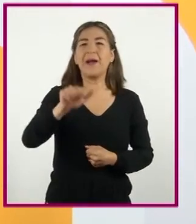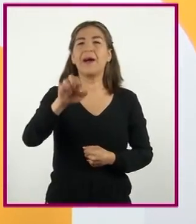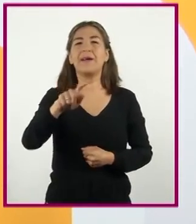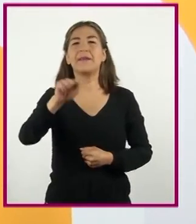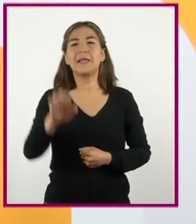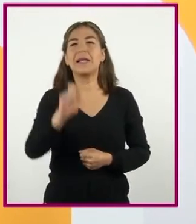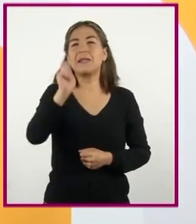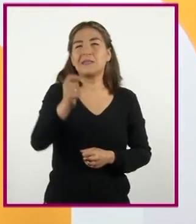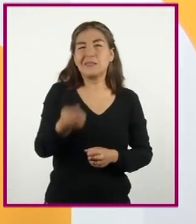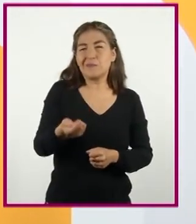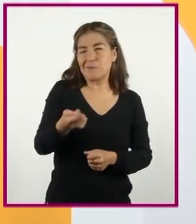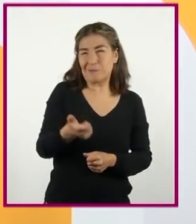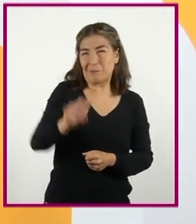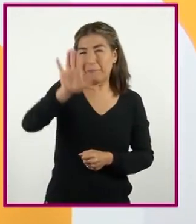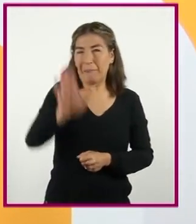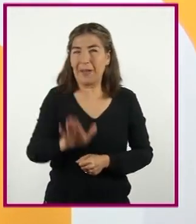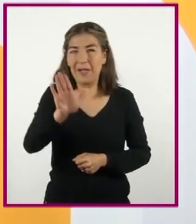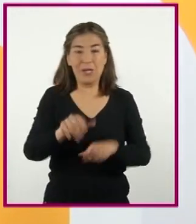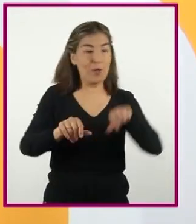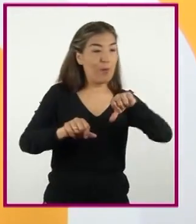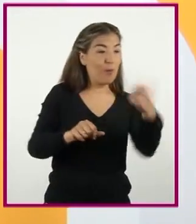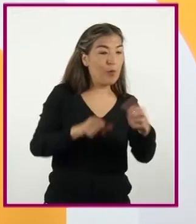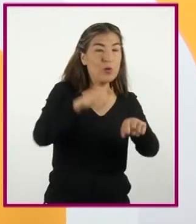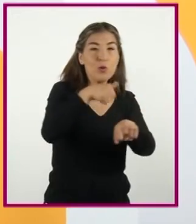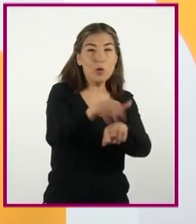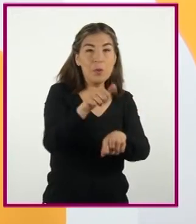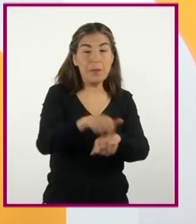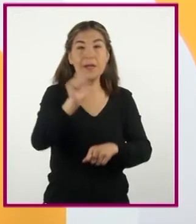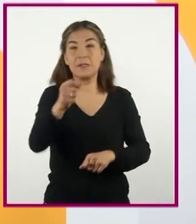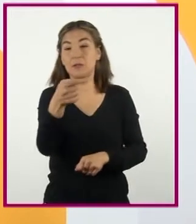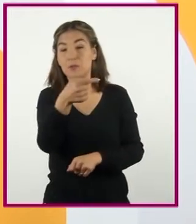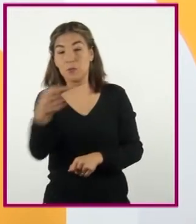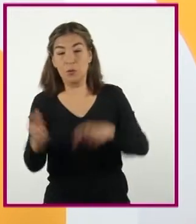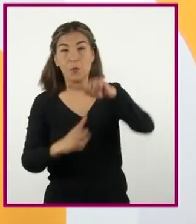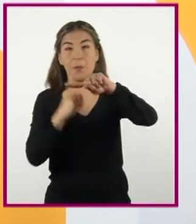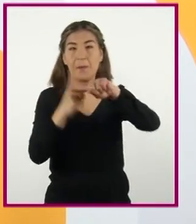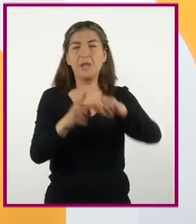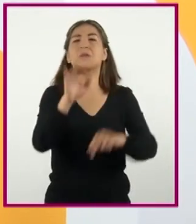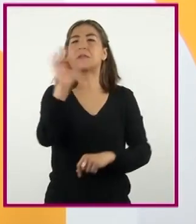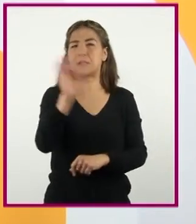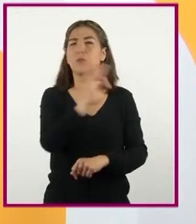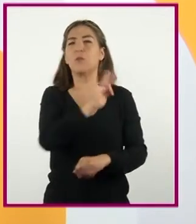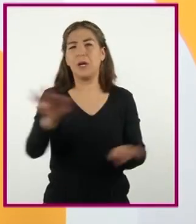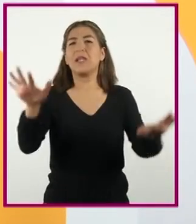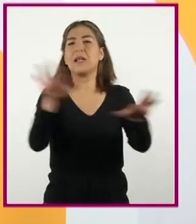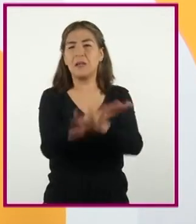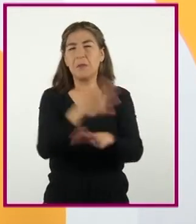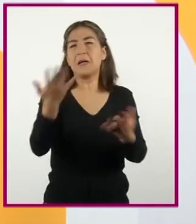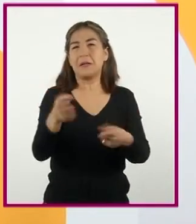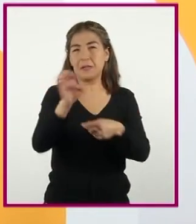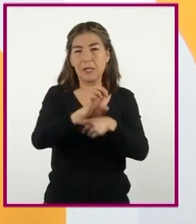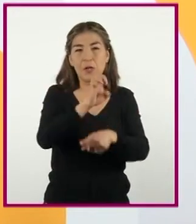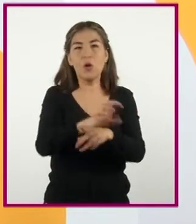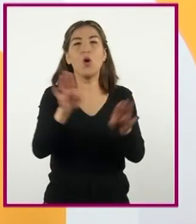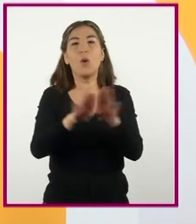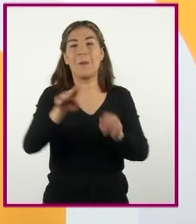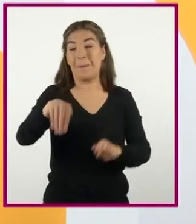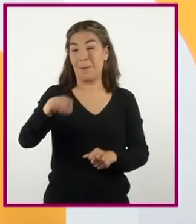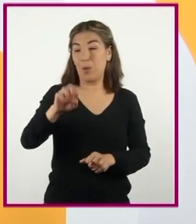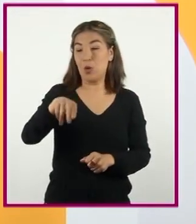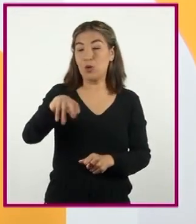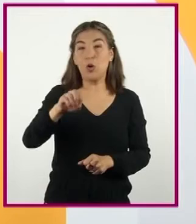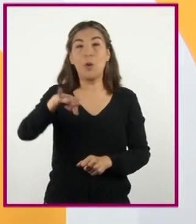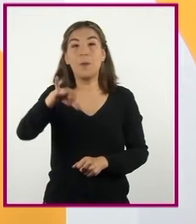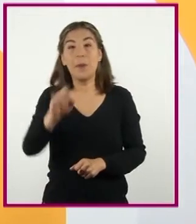que se parece a otro término. El signo y el coeficiente pueden cambiar, entonces son aquellos monomios que tienen